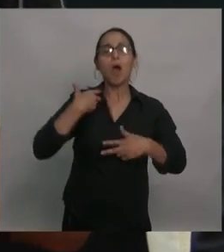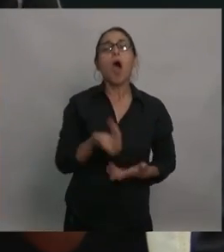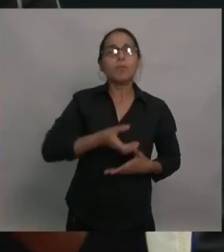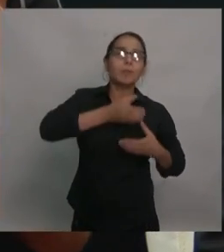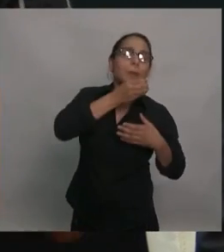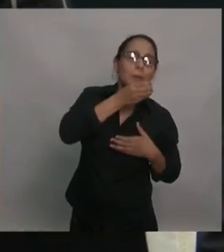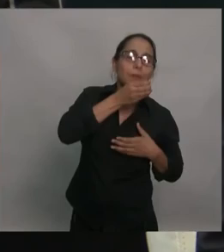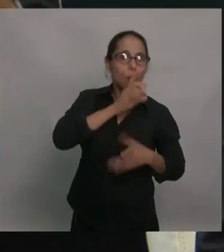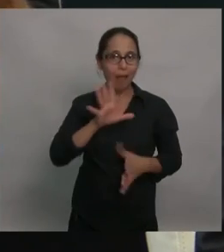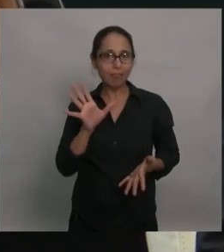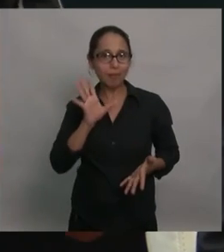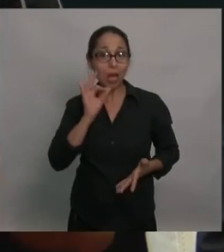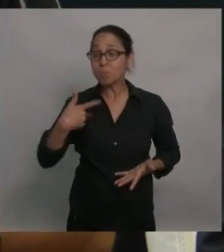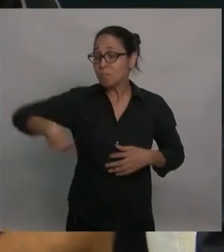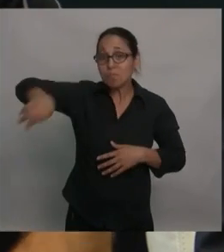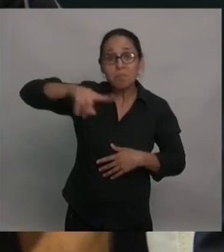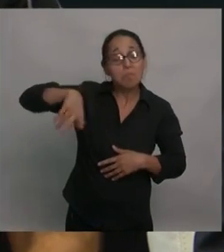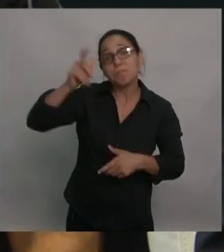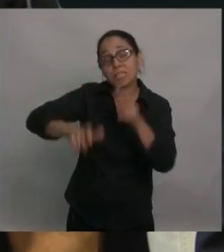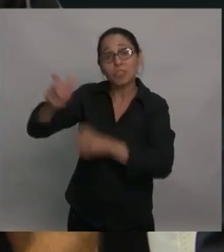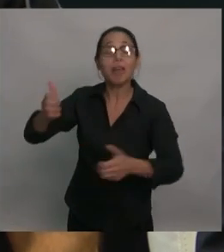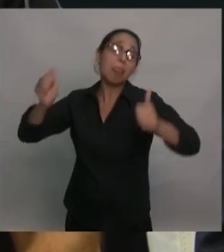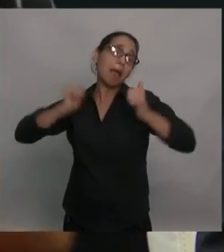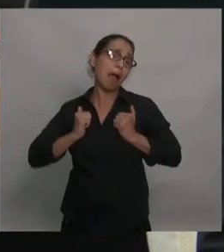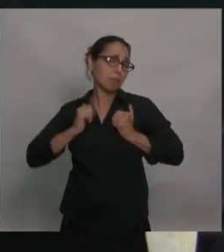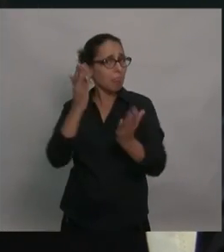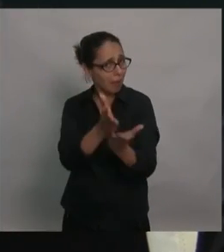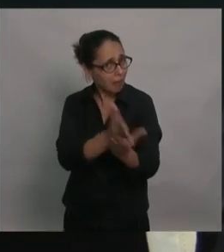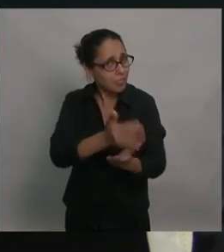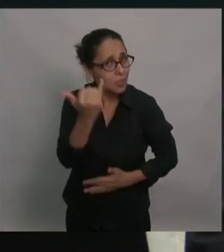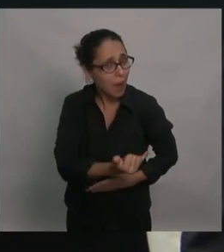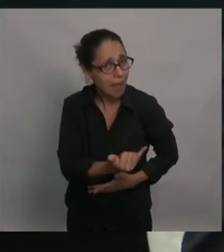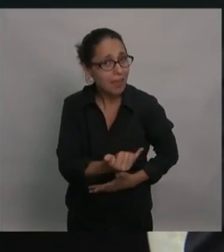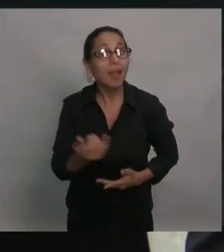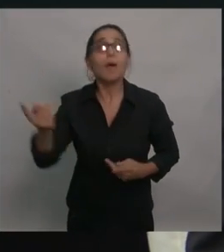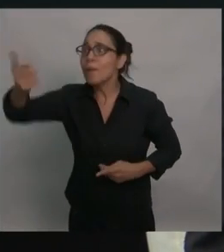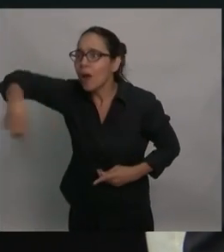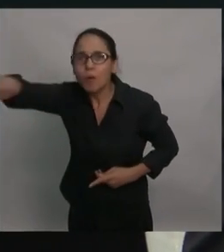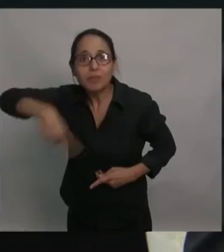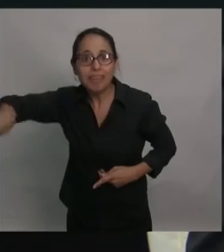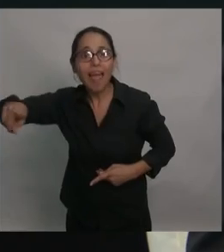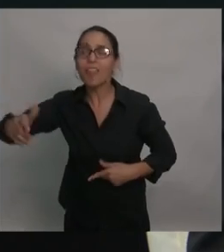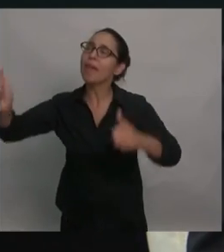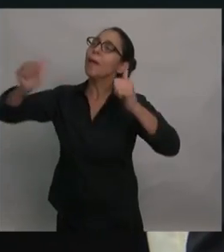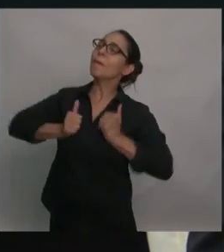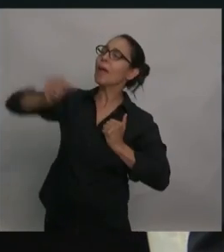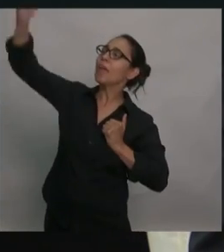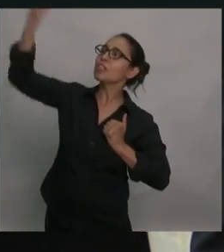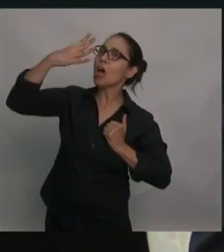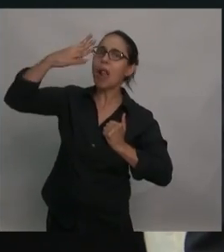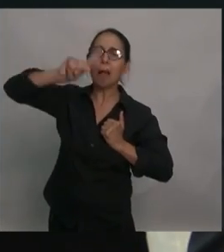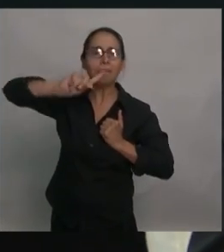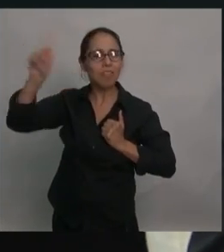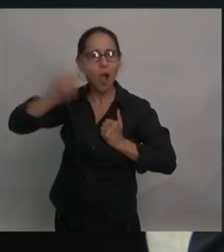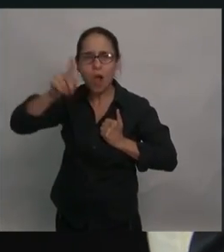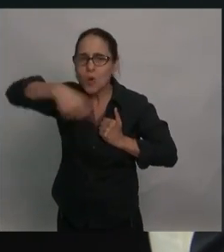Y no hay nada de malo en eso, están descansando, tienen todo su derecho. Pero ustedes decidieron estar hoy aquí, pasando calor,